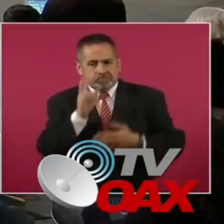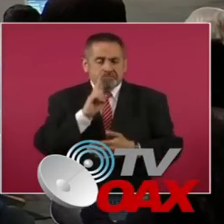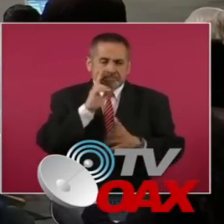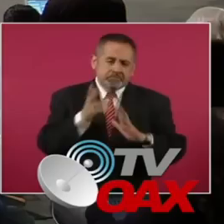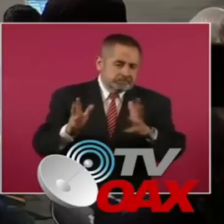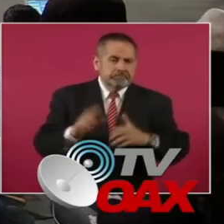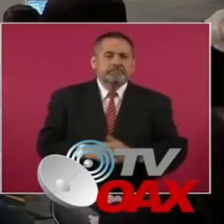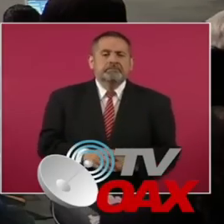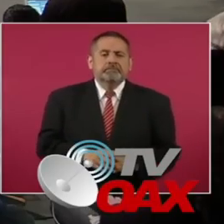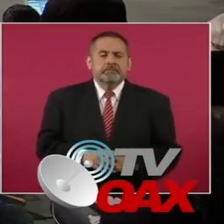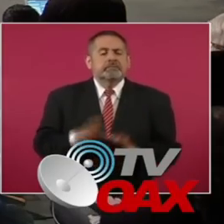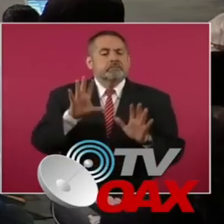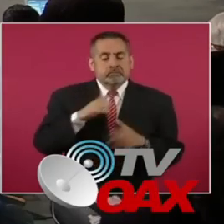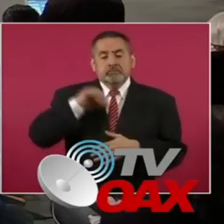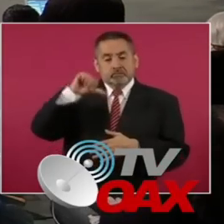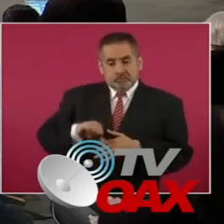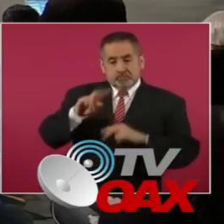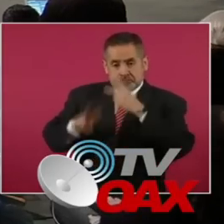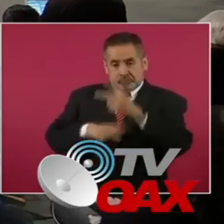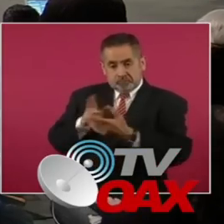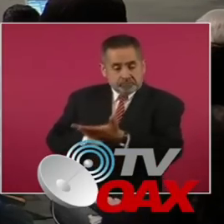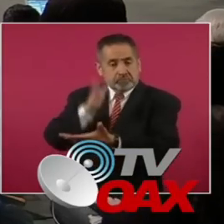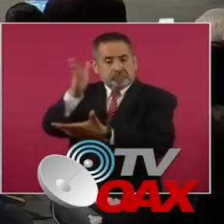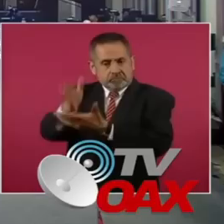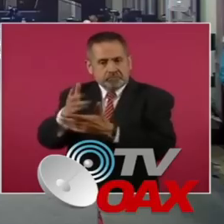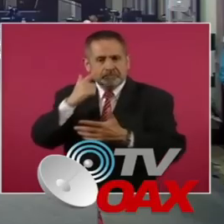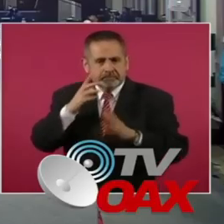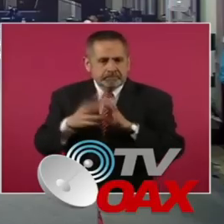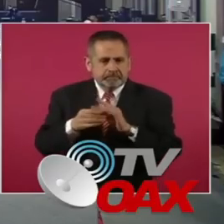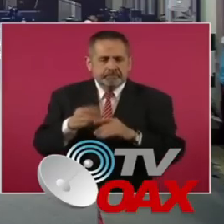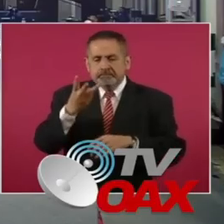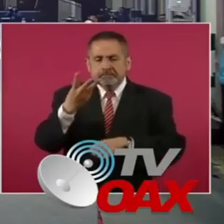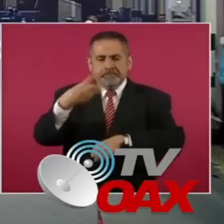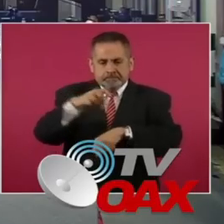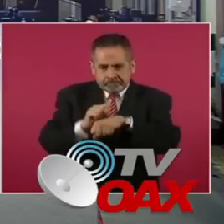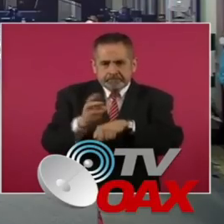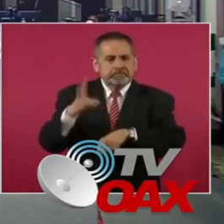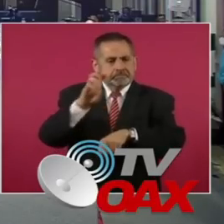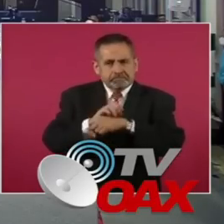Pero digo, hoy voy para allá. Por eso voy cada 3 semanas